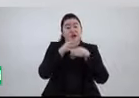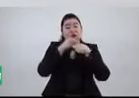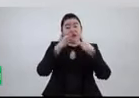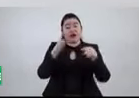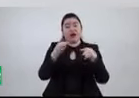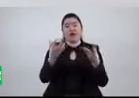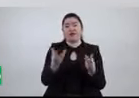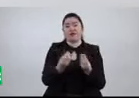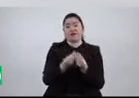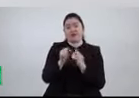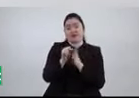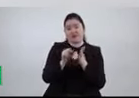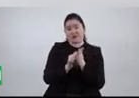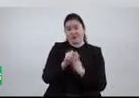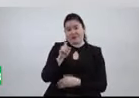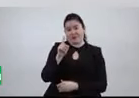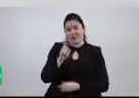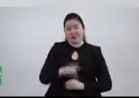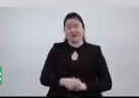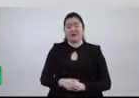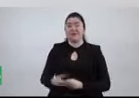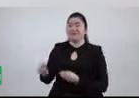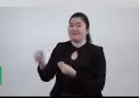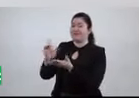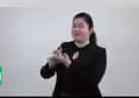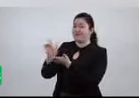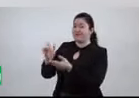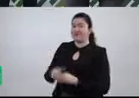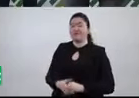sistema de aguas. Muchas gracias.